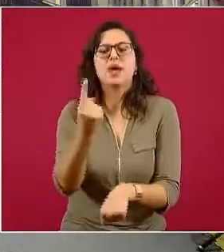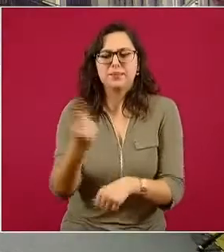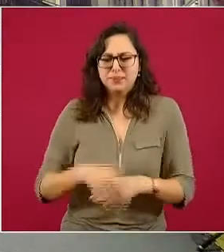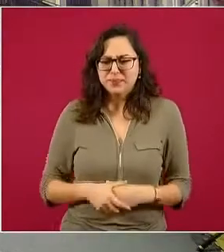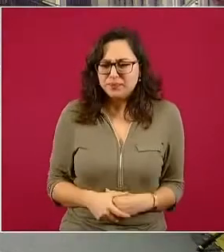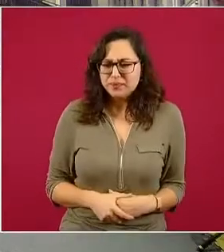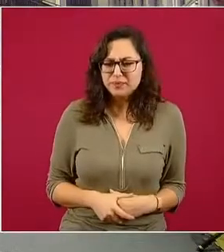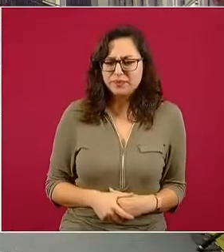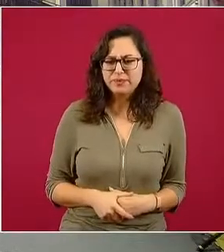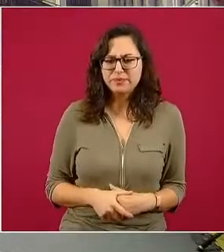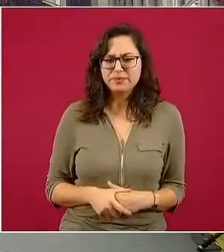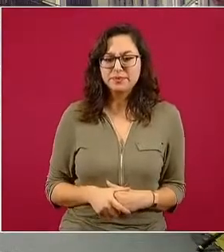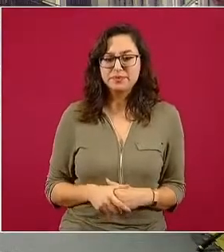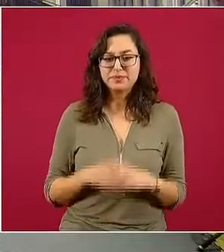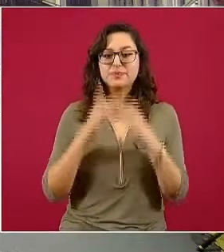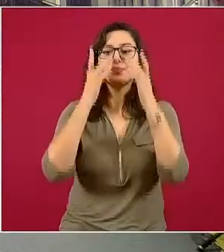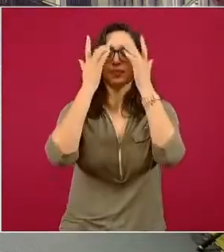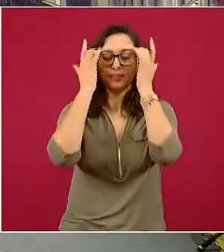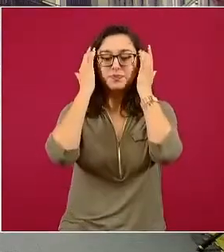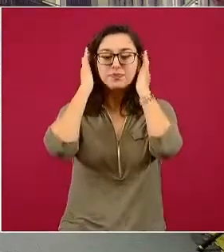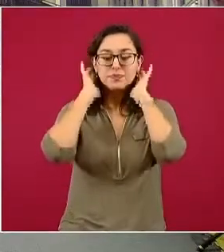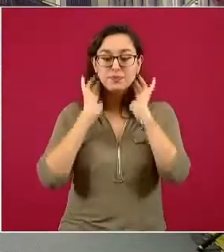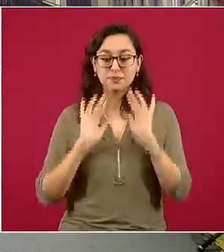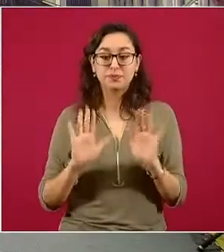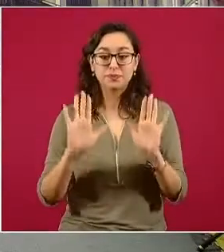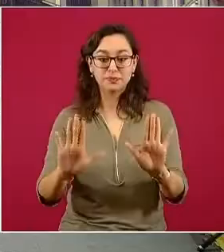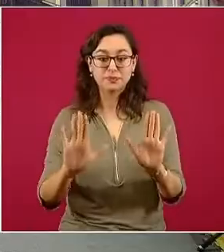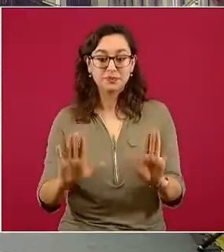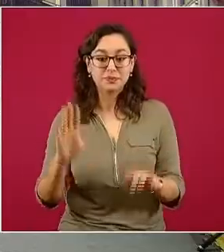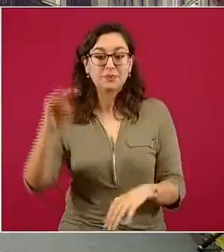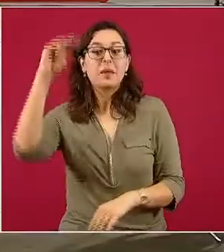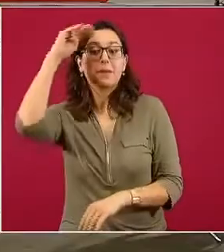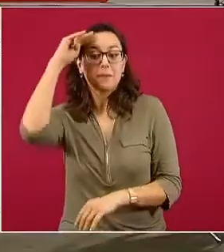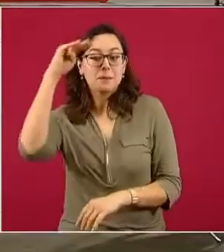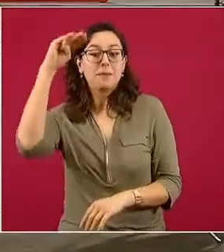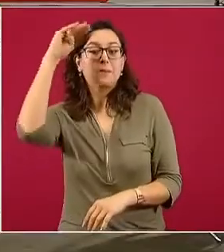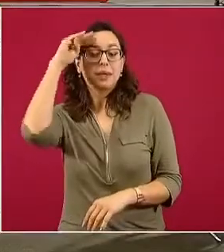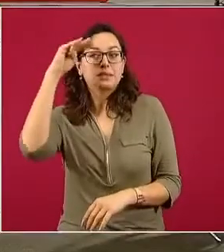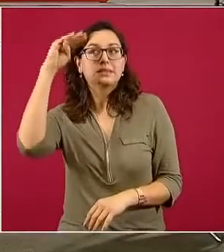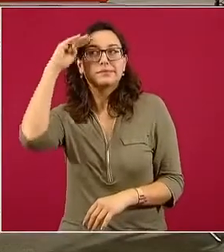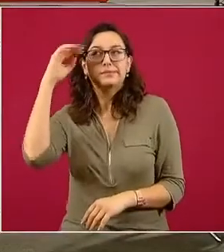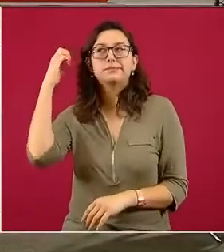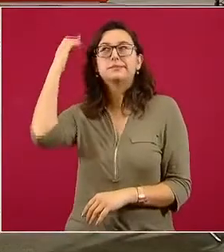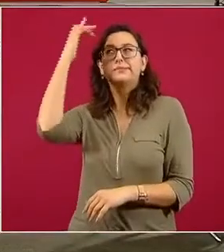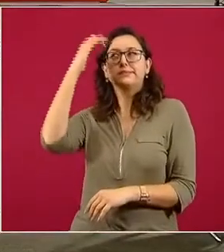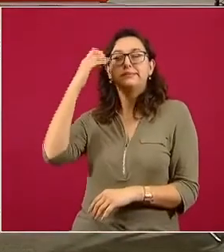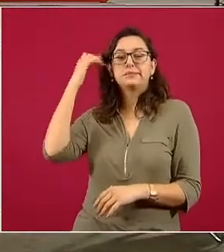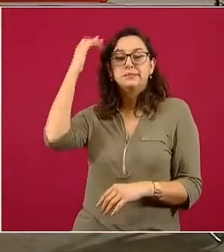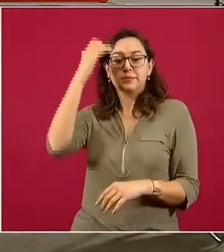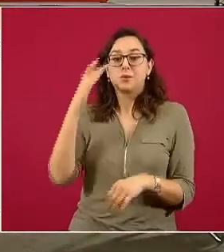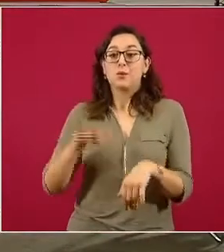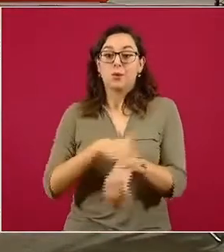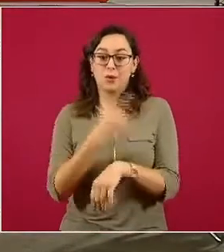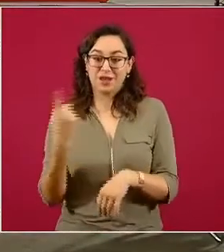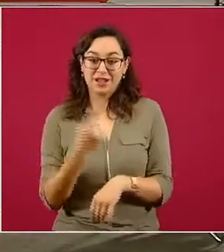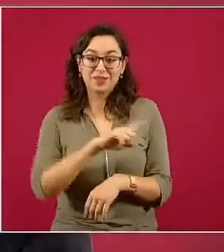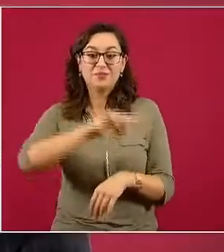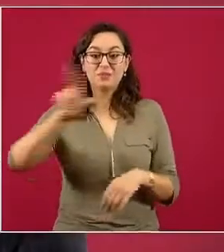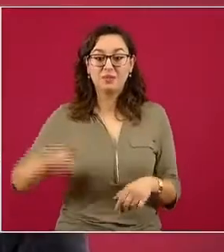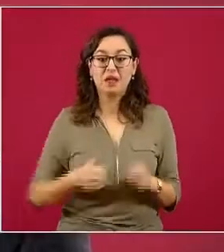Petición de 250,000. Con mucho gusto. Lo que quiero es que lo vayamos razonando para que esto no se vuelva a presentar en titulares,